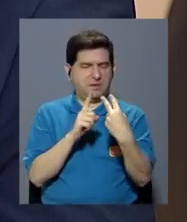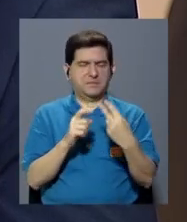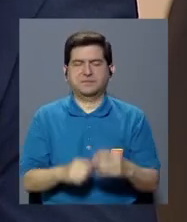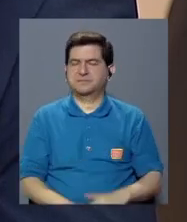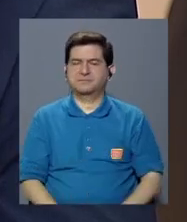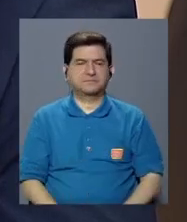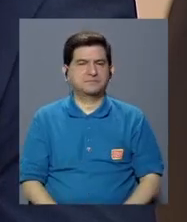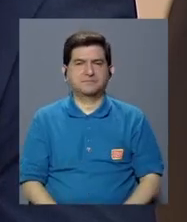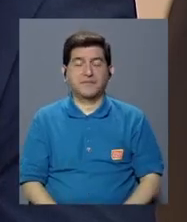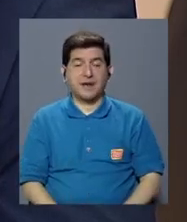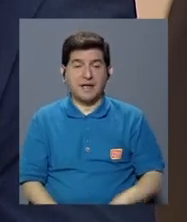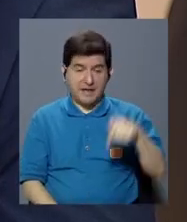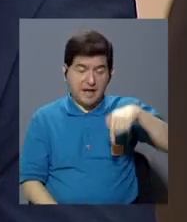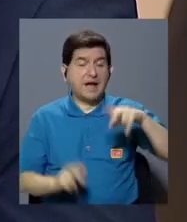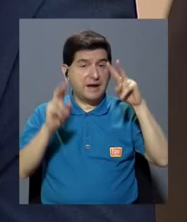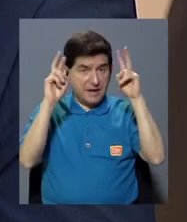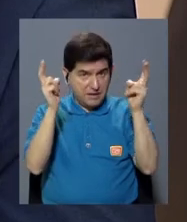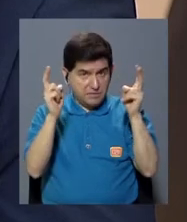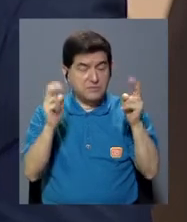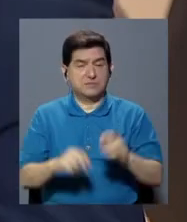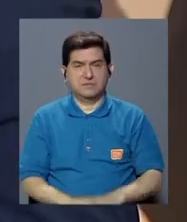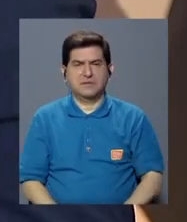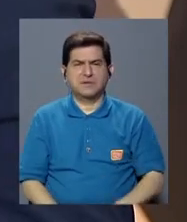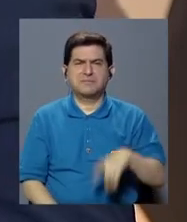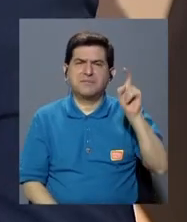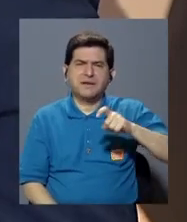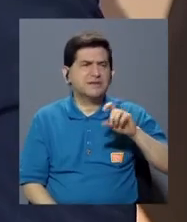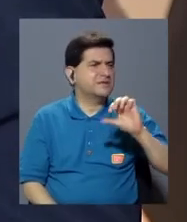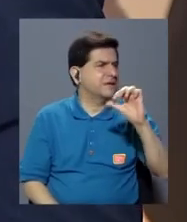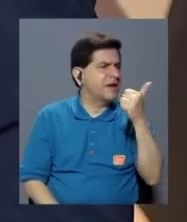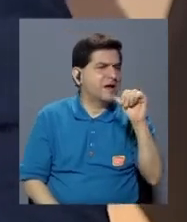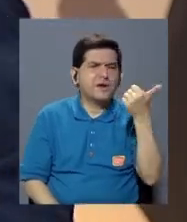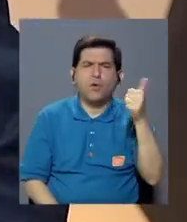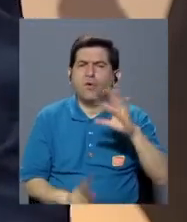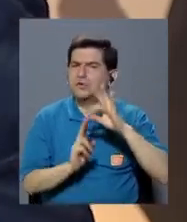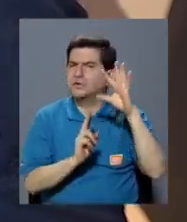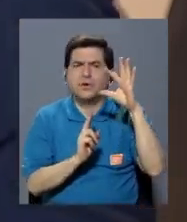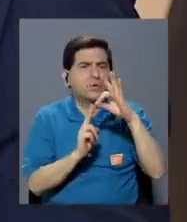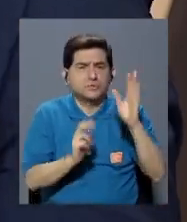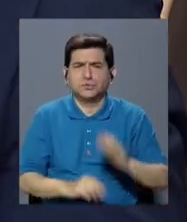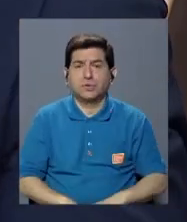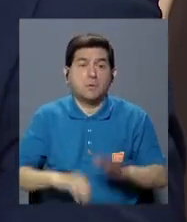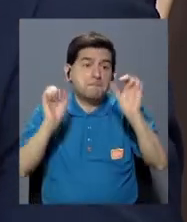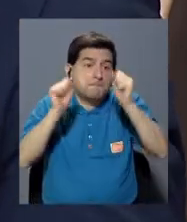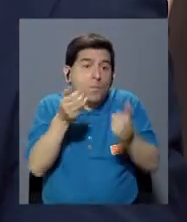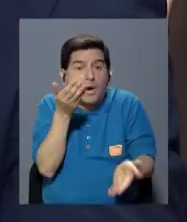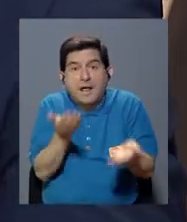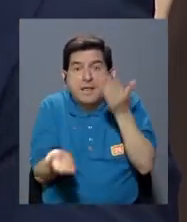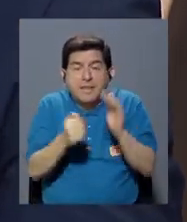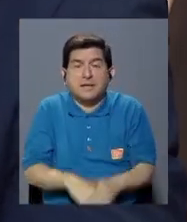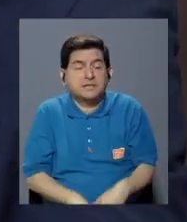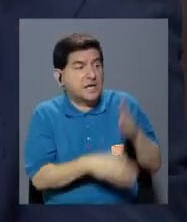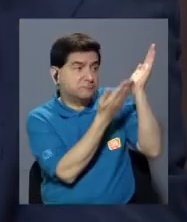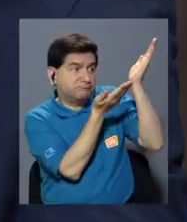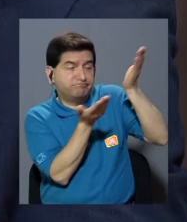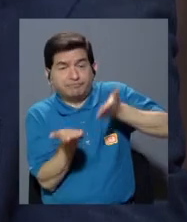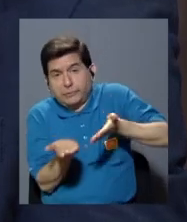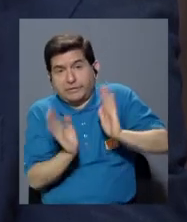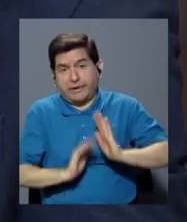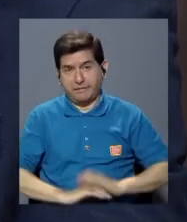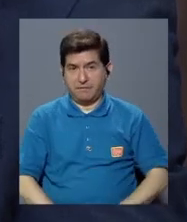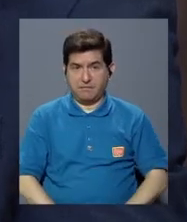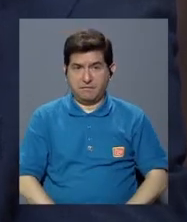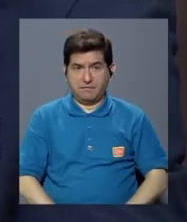de vista. Yo creo que efectivamente aquí hay todo un tema porque hay que buscar otra alternativa, que puede ser la